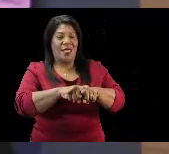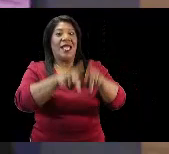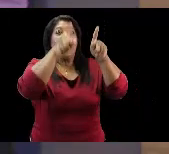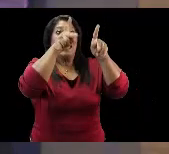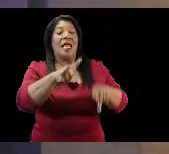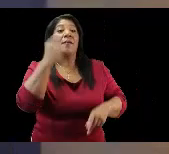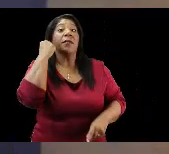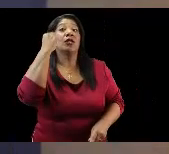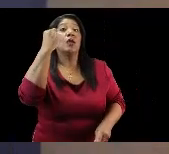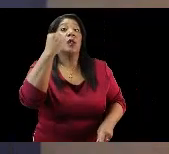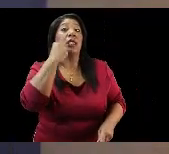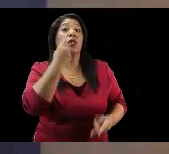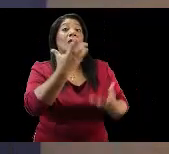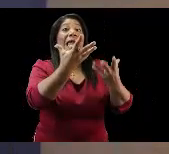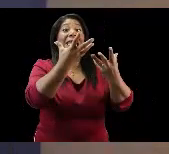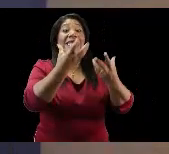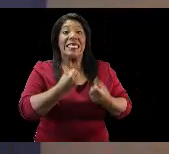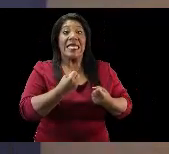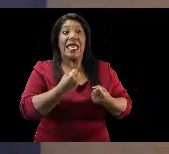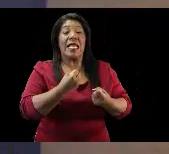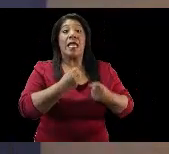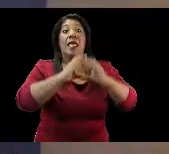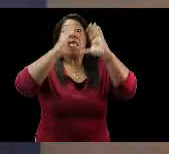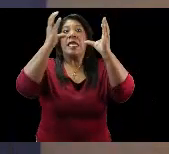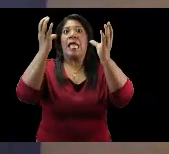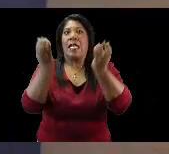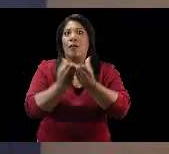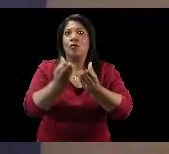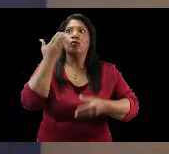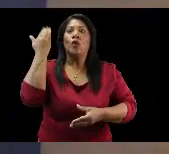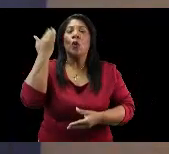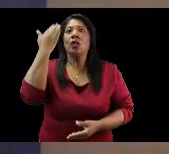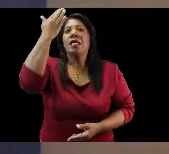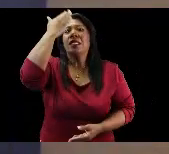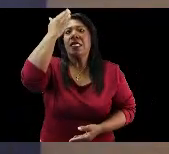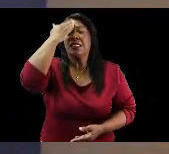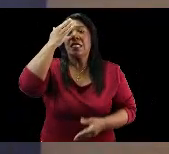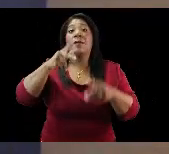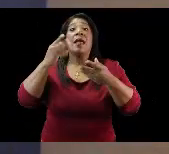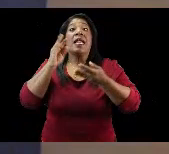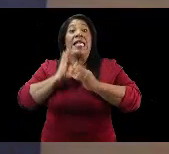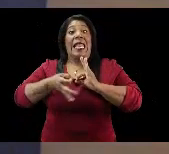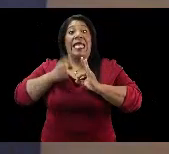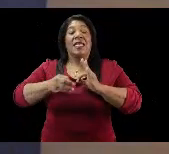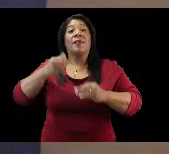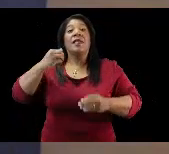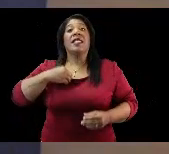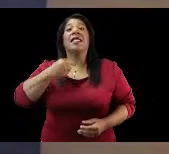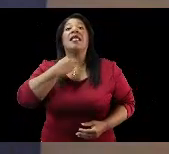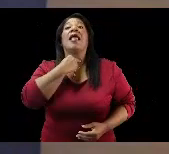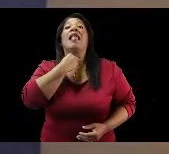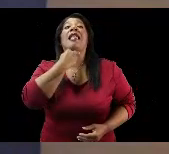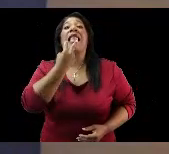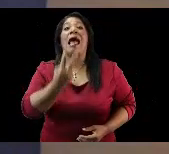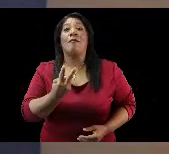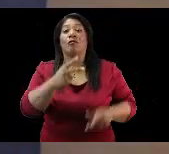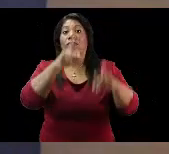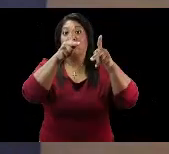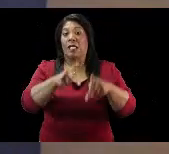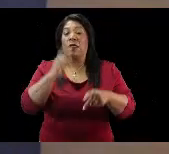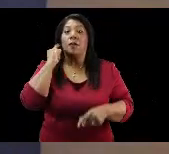poquito más tensa de esta profesión, que es hacerle la voz a esas personas sordas cuando